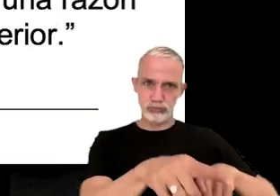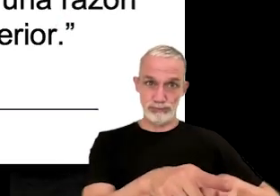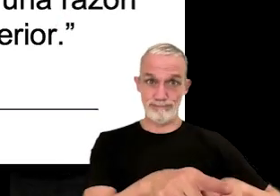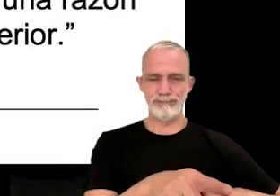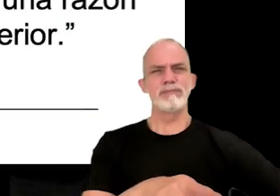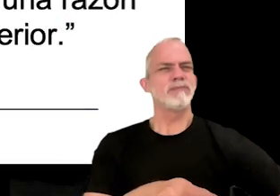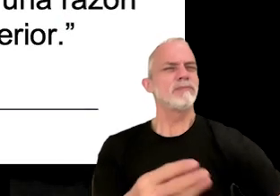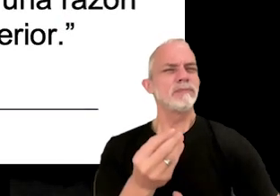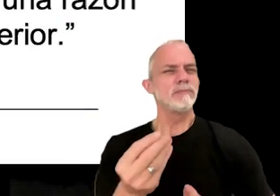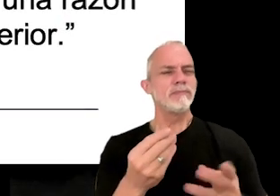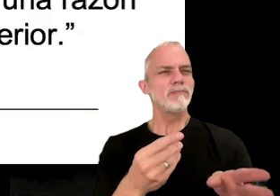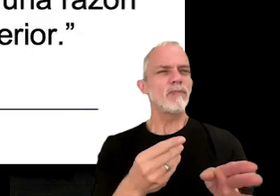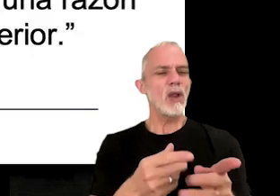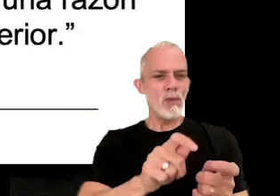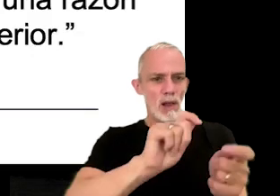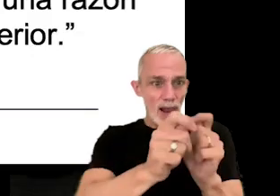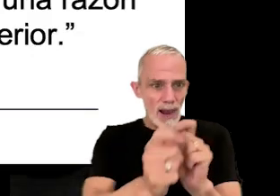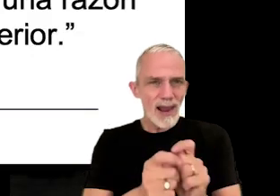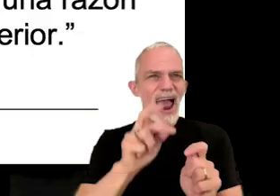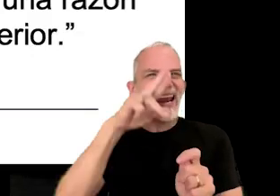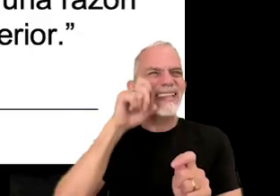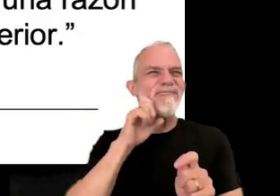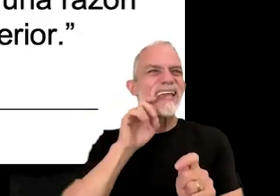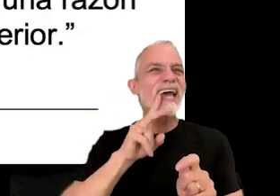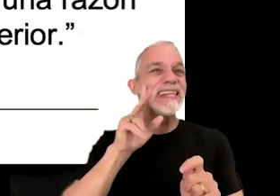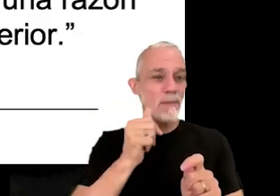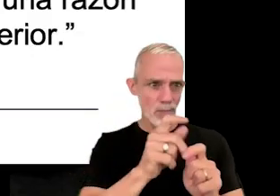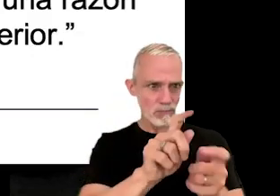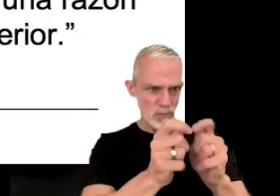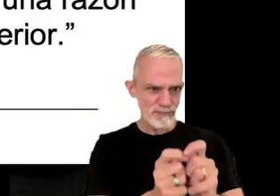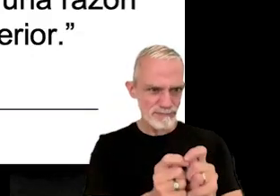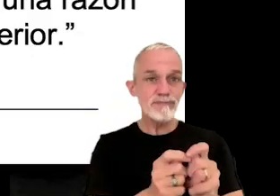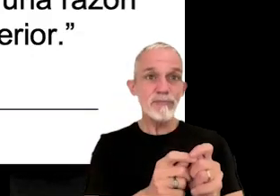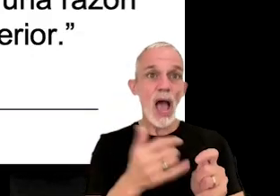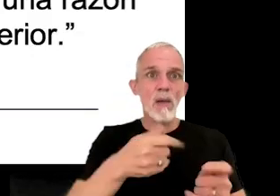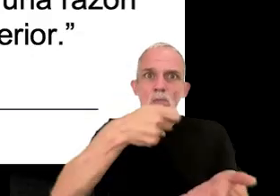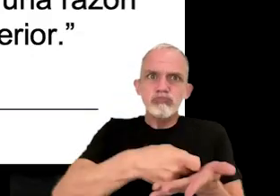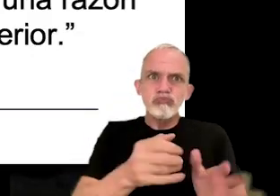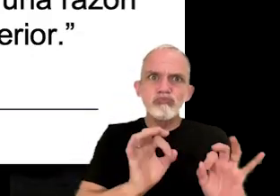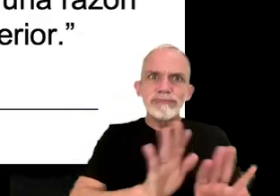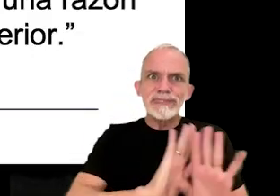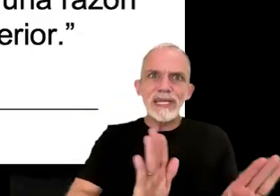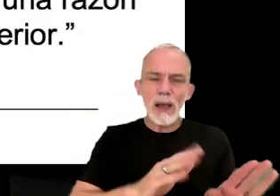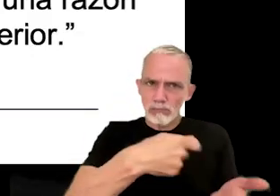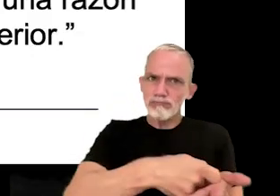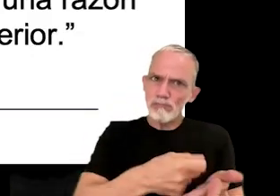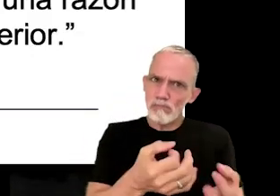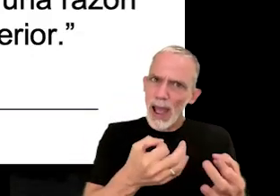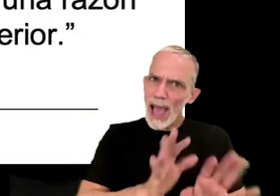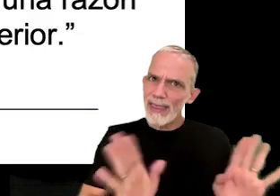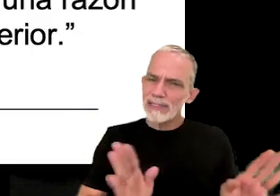Lo que sucede con estas rectificativas es que el contribuyente las tenía pagas,